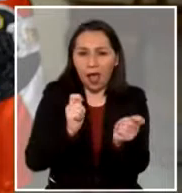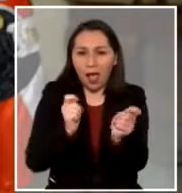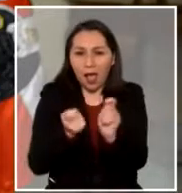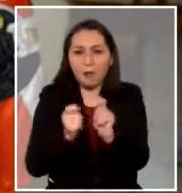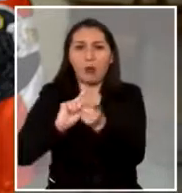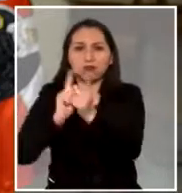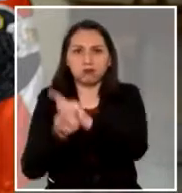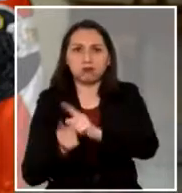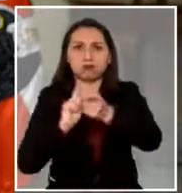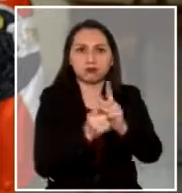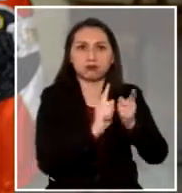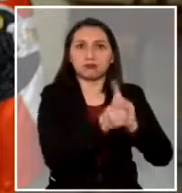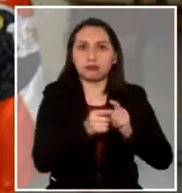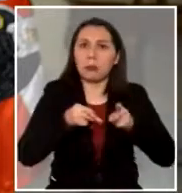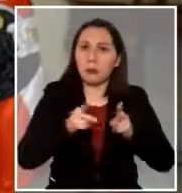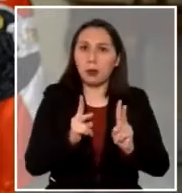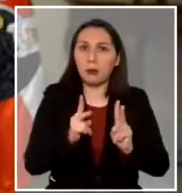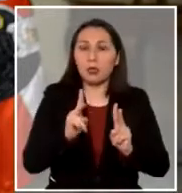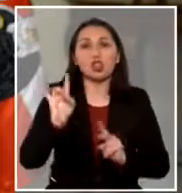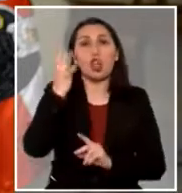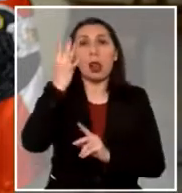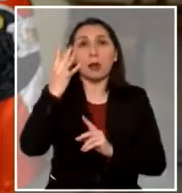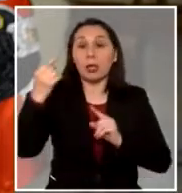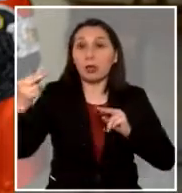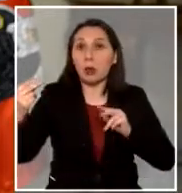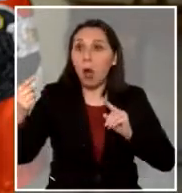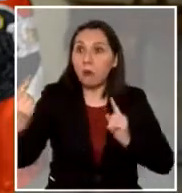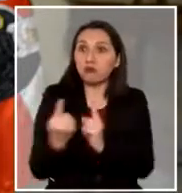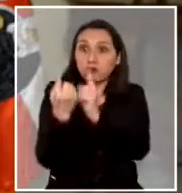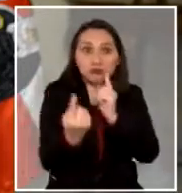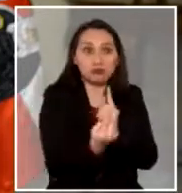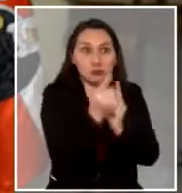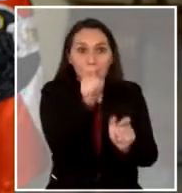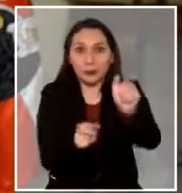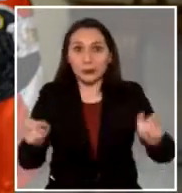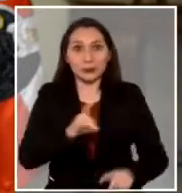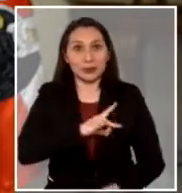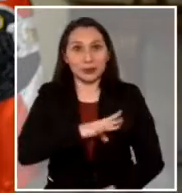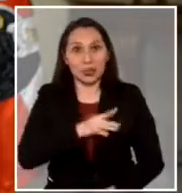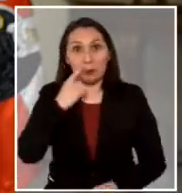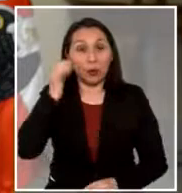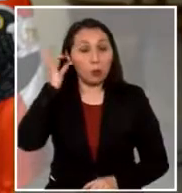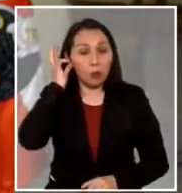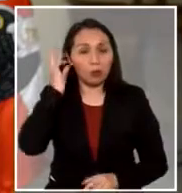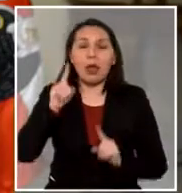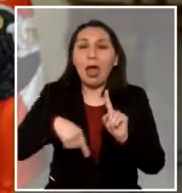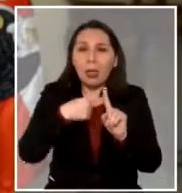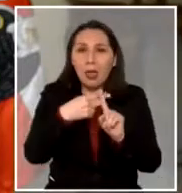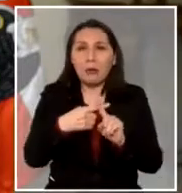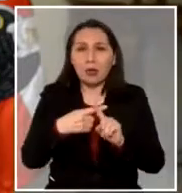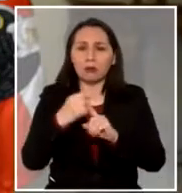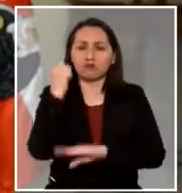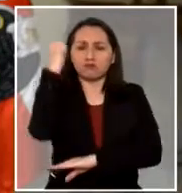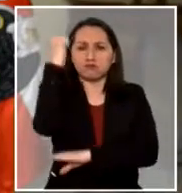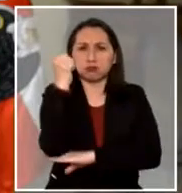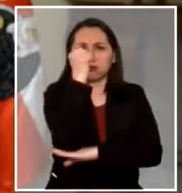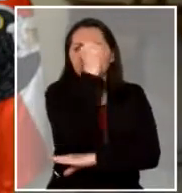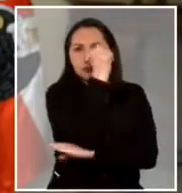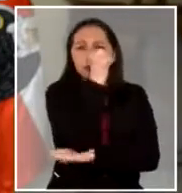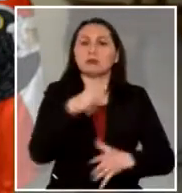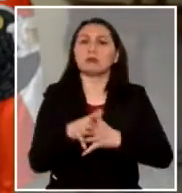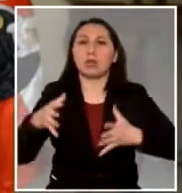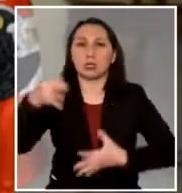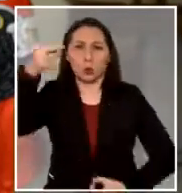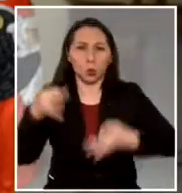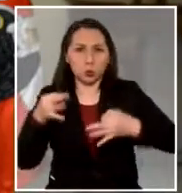y reformas que permitan no sólo el reencuentro entre los chilenos y chilenas sino que además instale los pilares de un chile con más